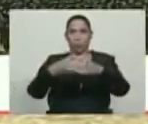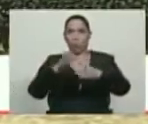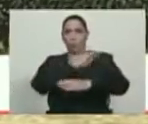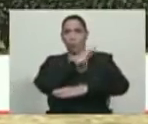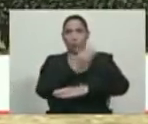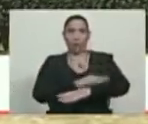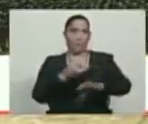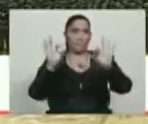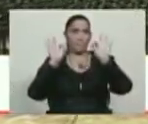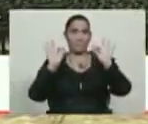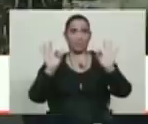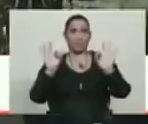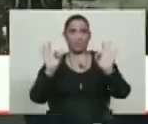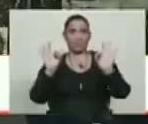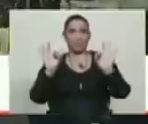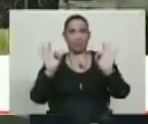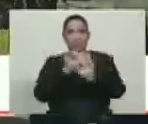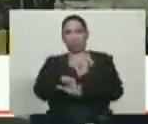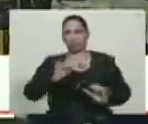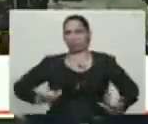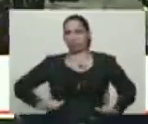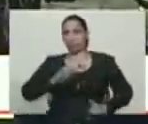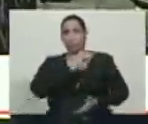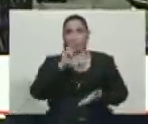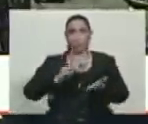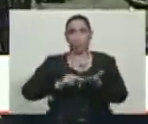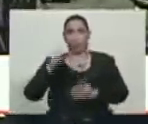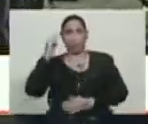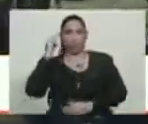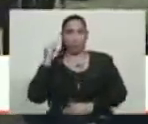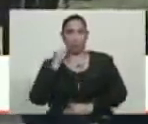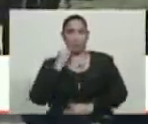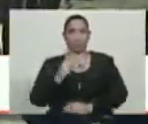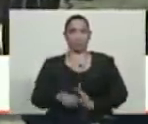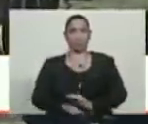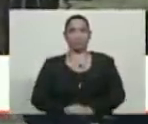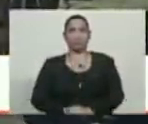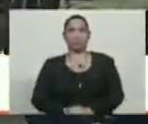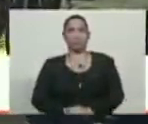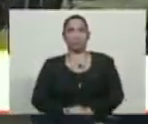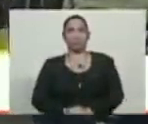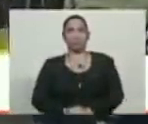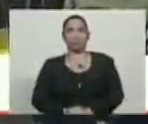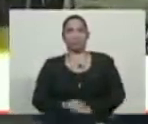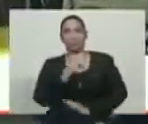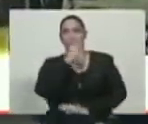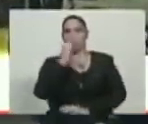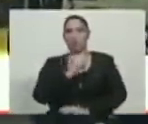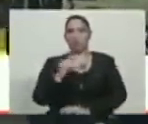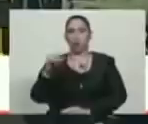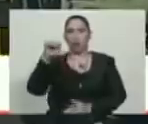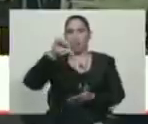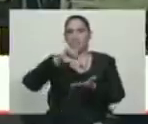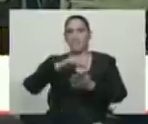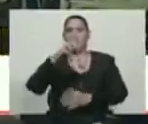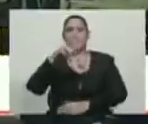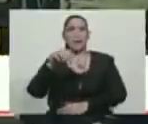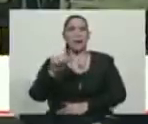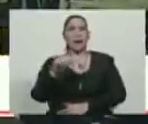especiales de nuestra Guardia Nacional Bolivariana. La zona de Macarao.